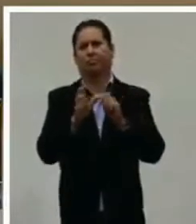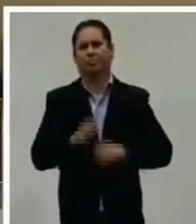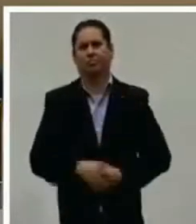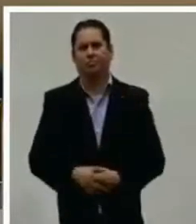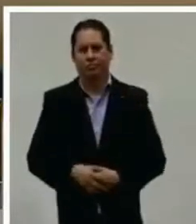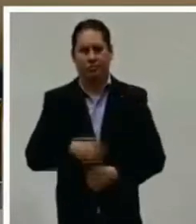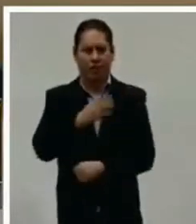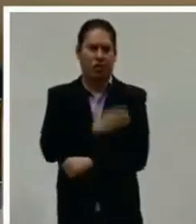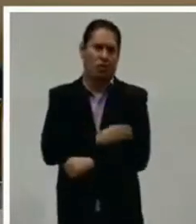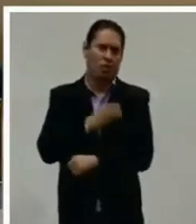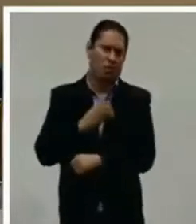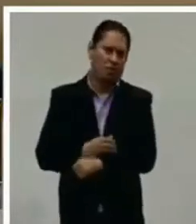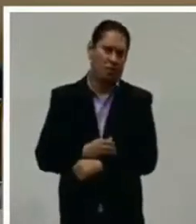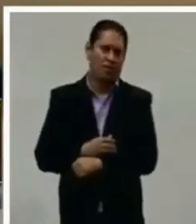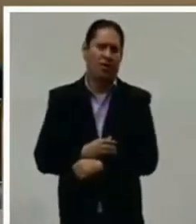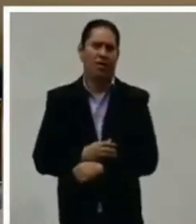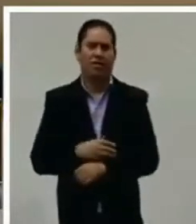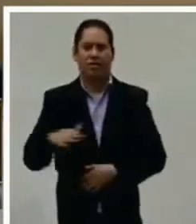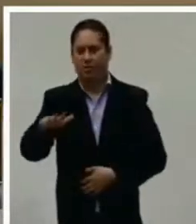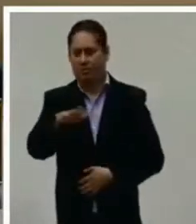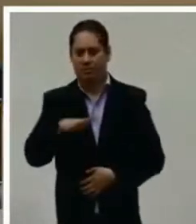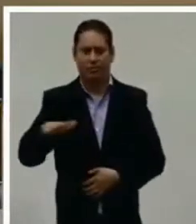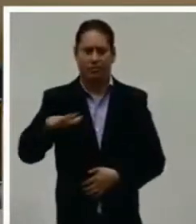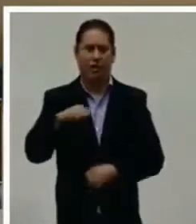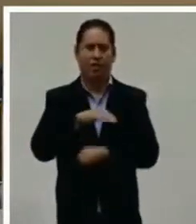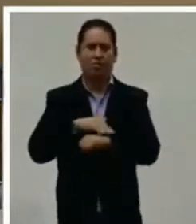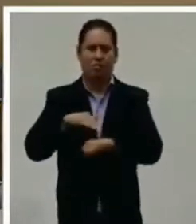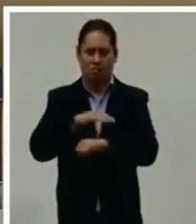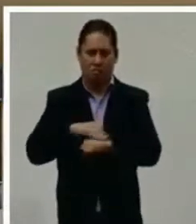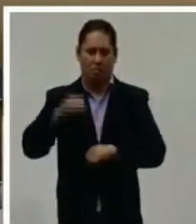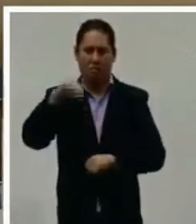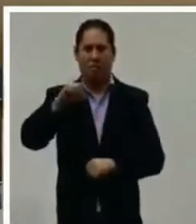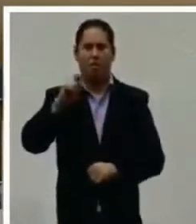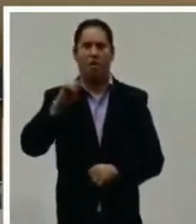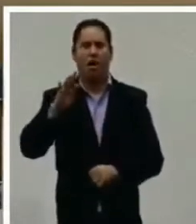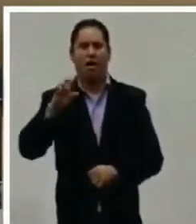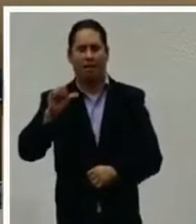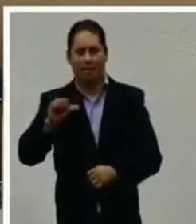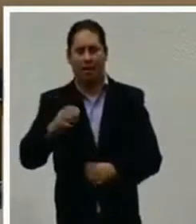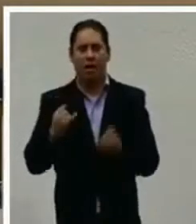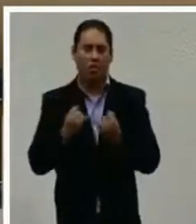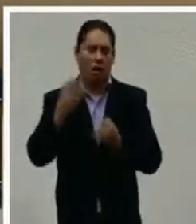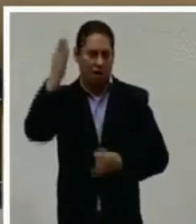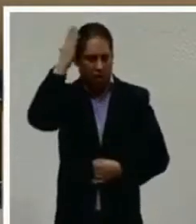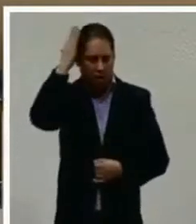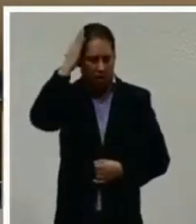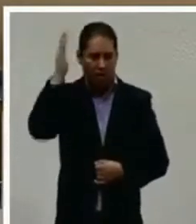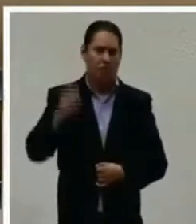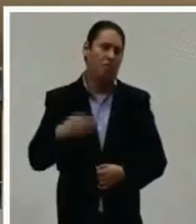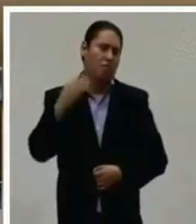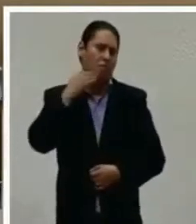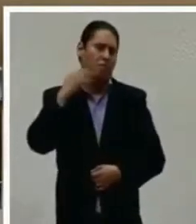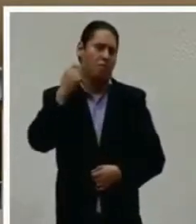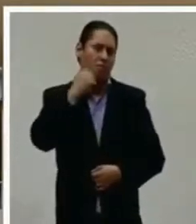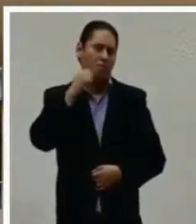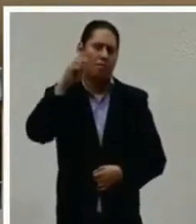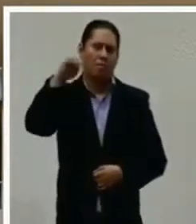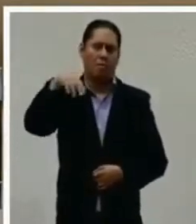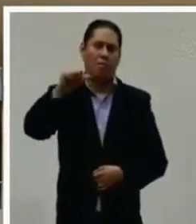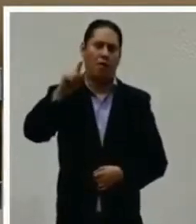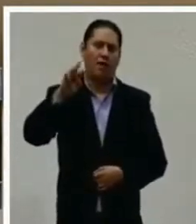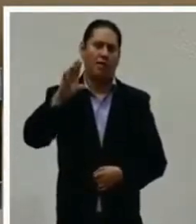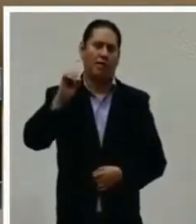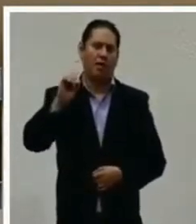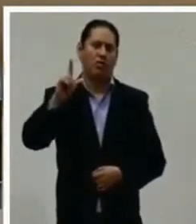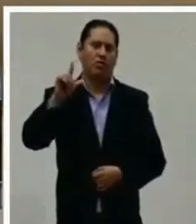mis compañeros de bancada, Patricia Más Lazos y mi líder de bancada, el diputado